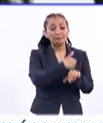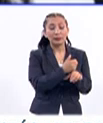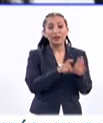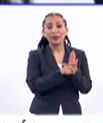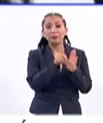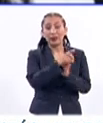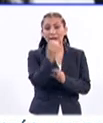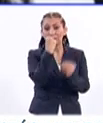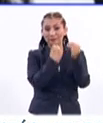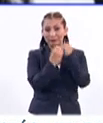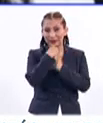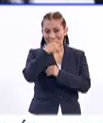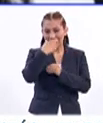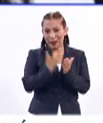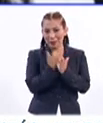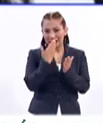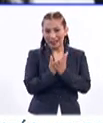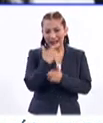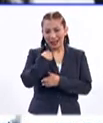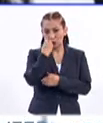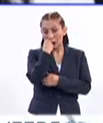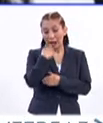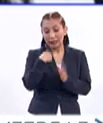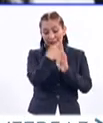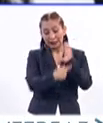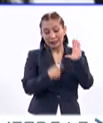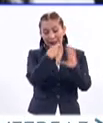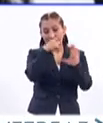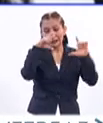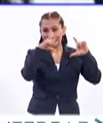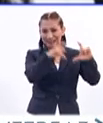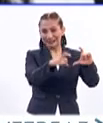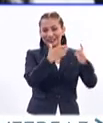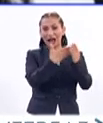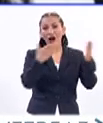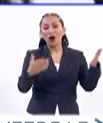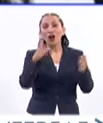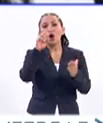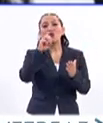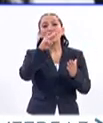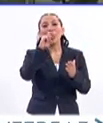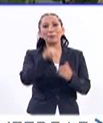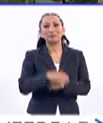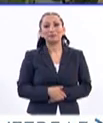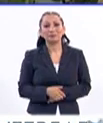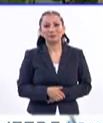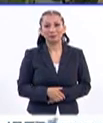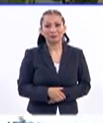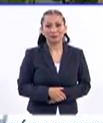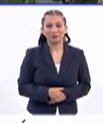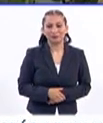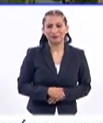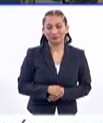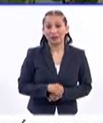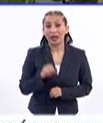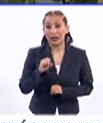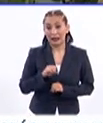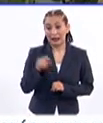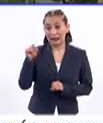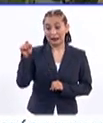de Desayunos Escolares y propuso el escudo y lema que hoy representan a la UNAM.